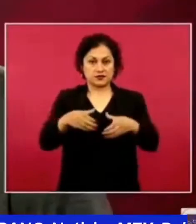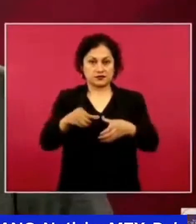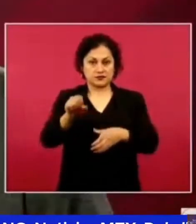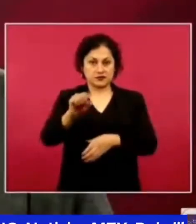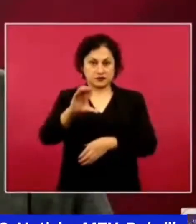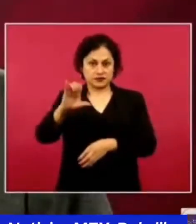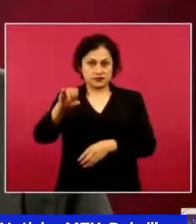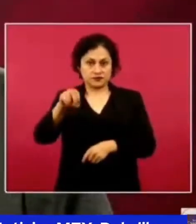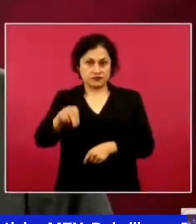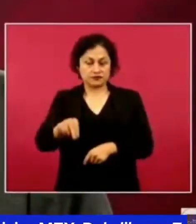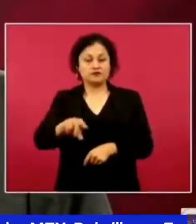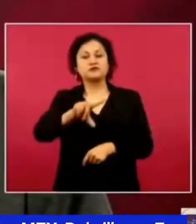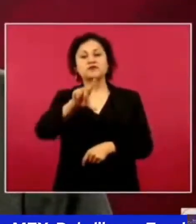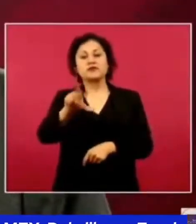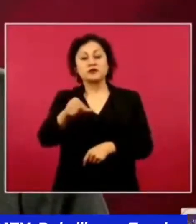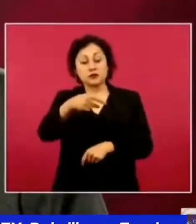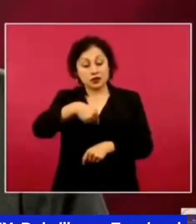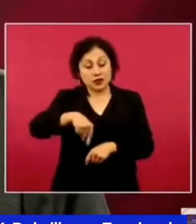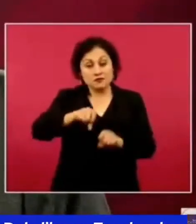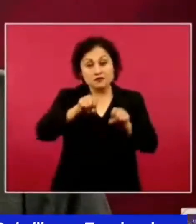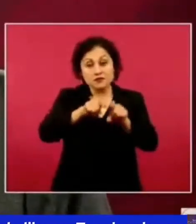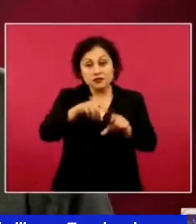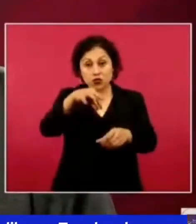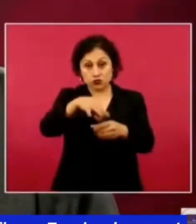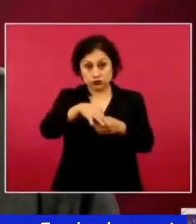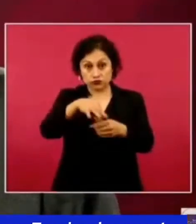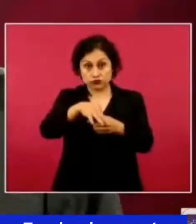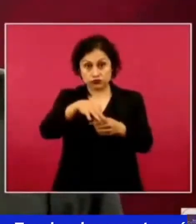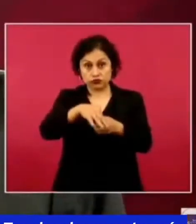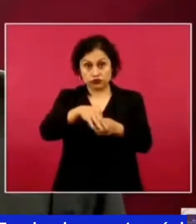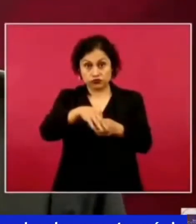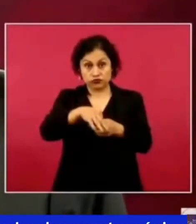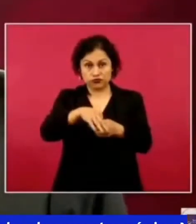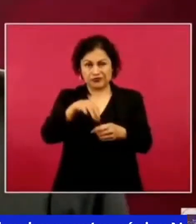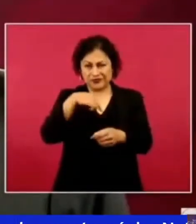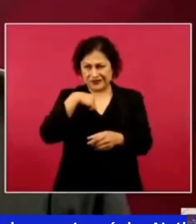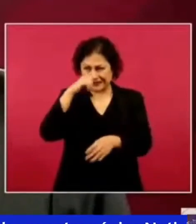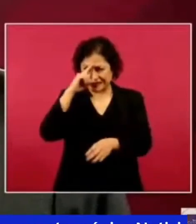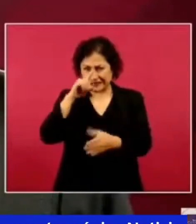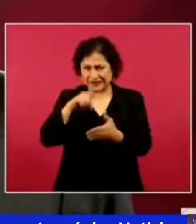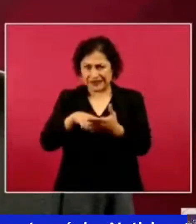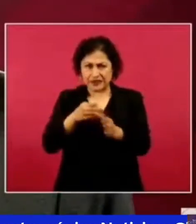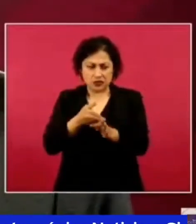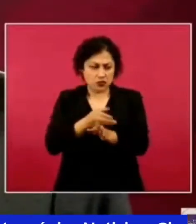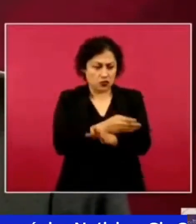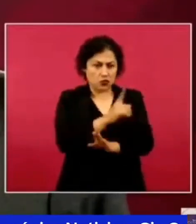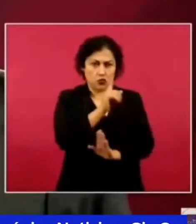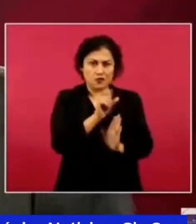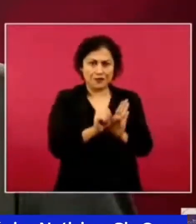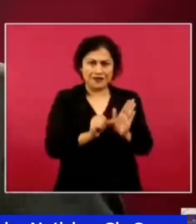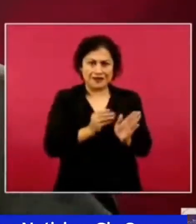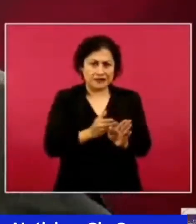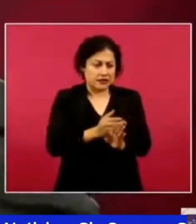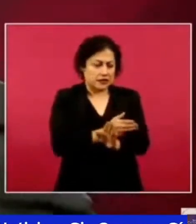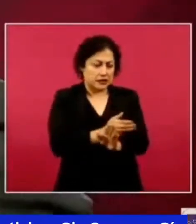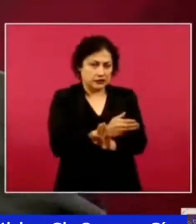Vienen las elecciones en la Corte y creo que un mes antes o menos,